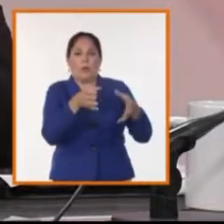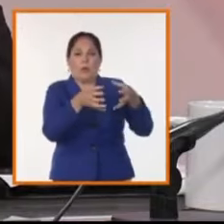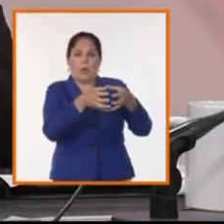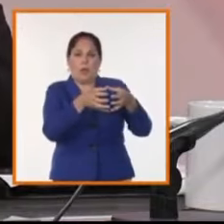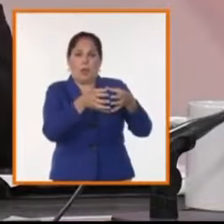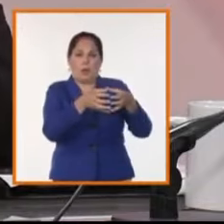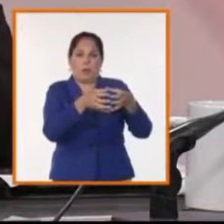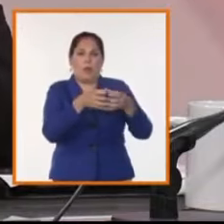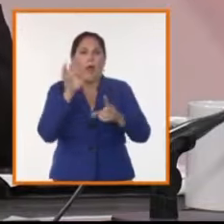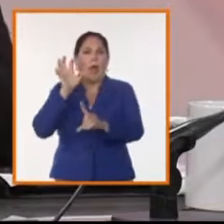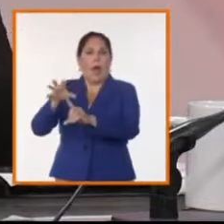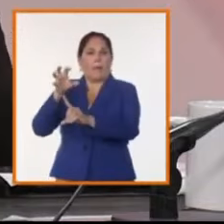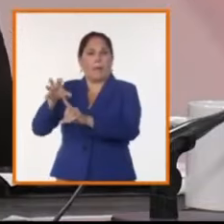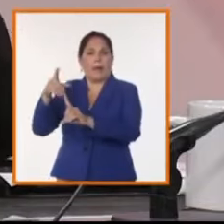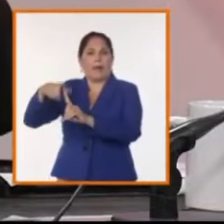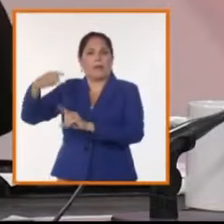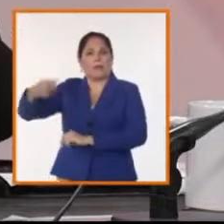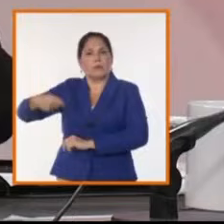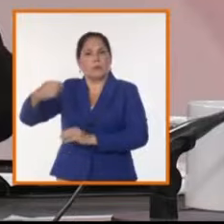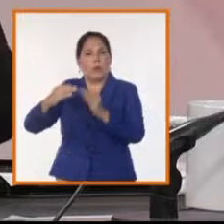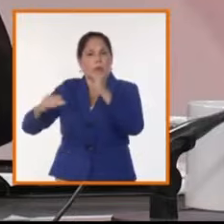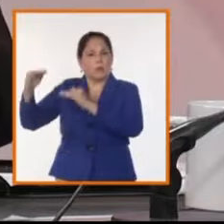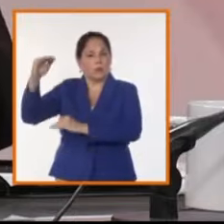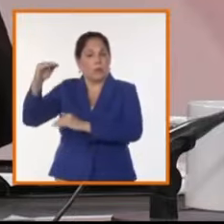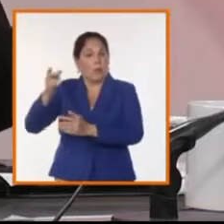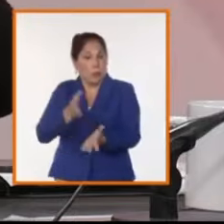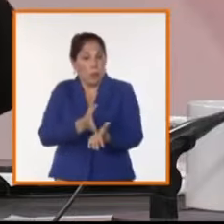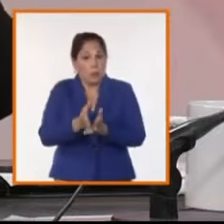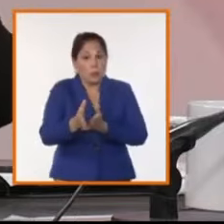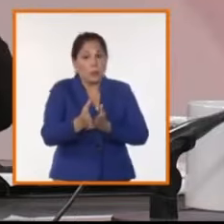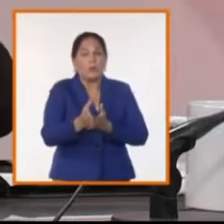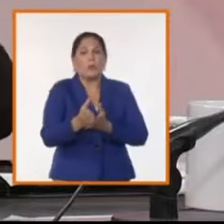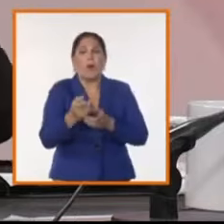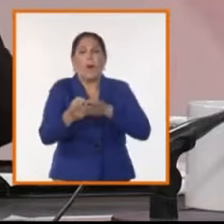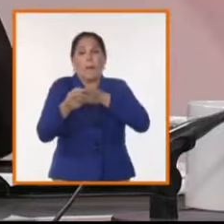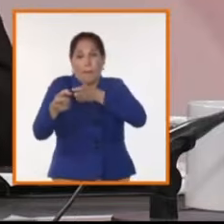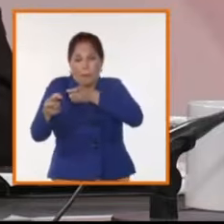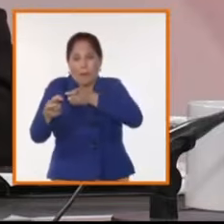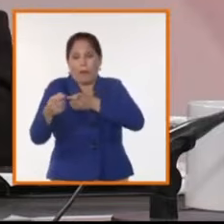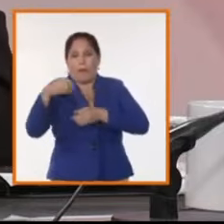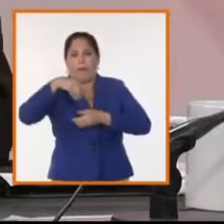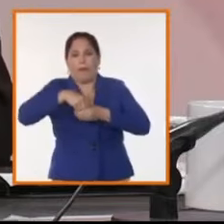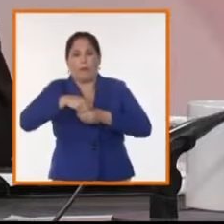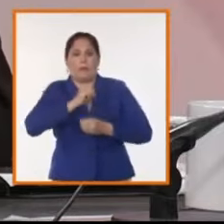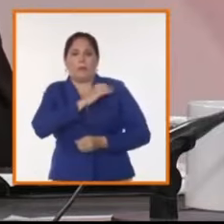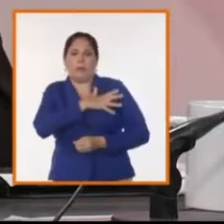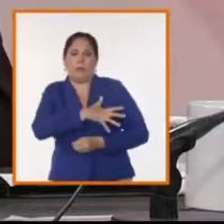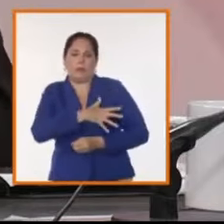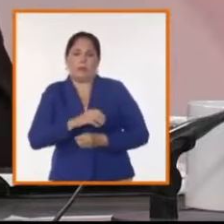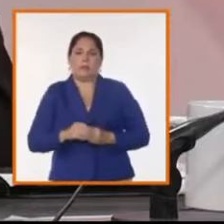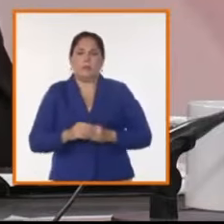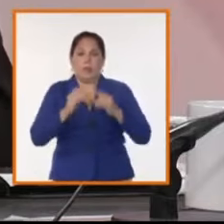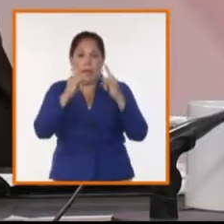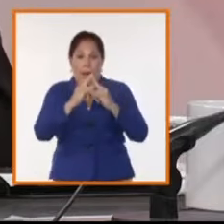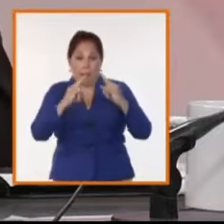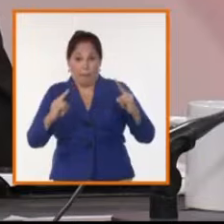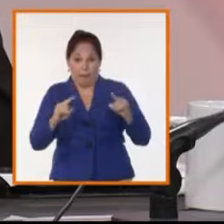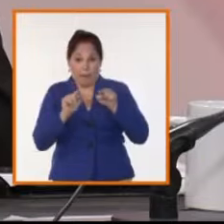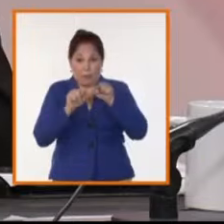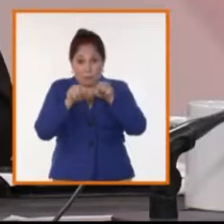Corte Penal Internacional mientras continúa el genocidio en gaza sigue los ataques contra los campamentos de